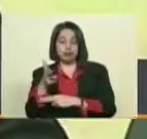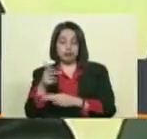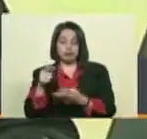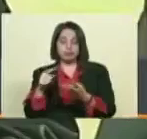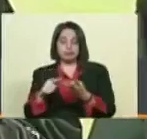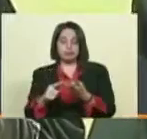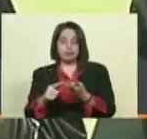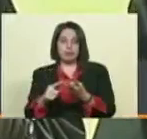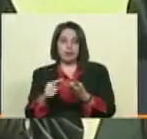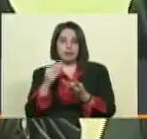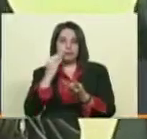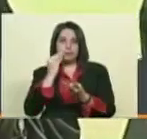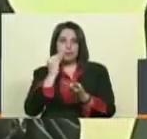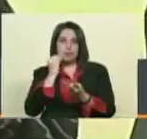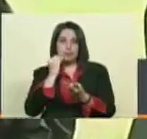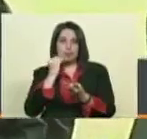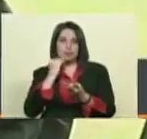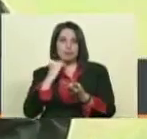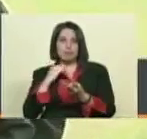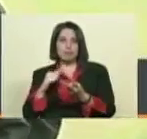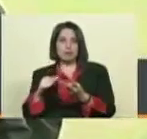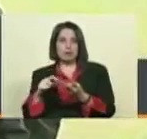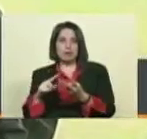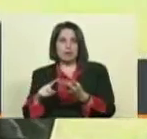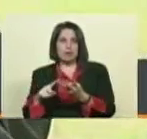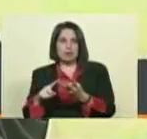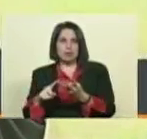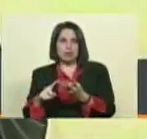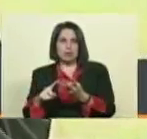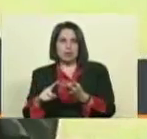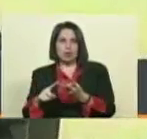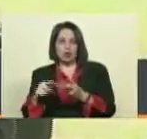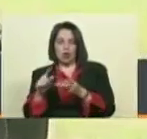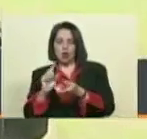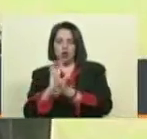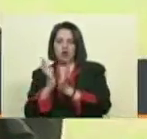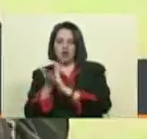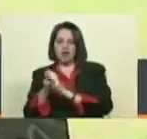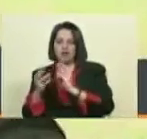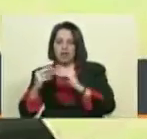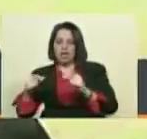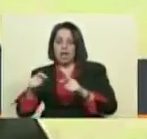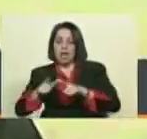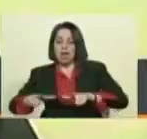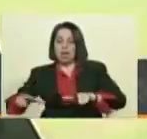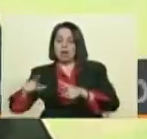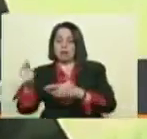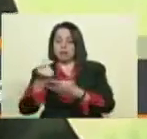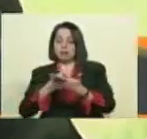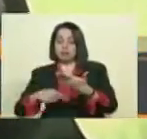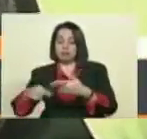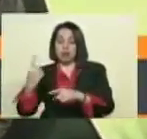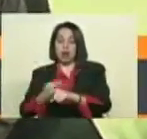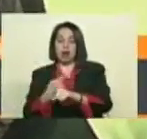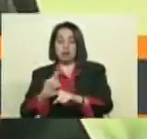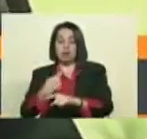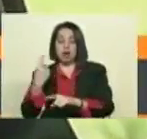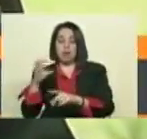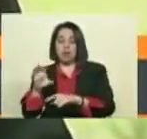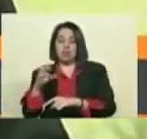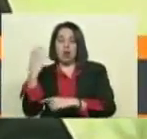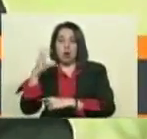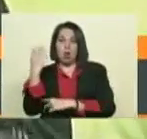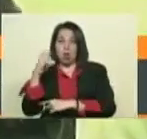sobre todo la parte cartográfica para respetar los límites con el hermano país. Así que